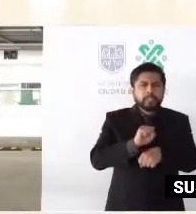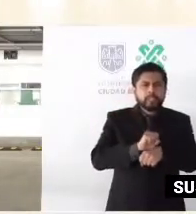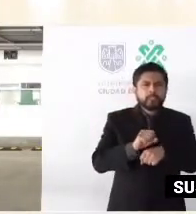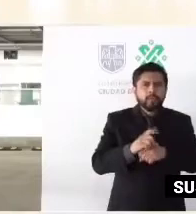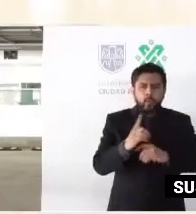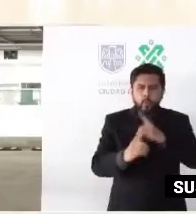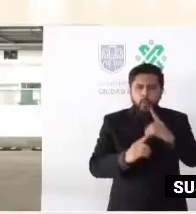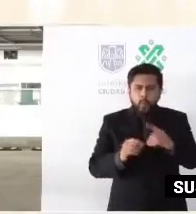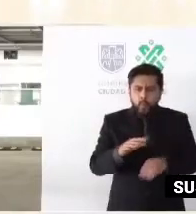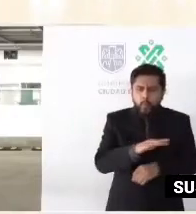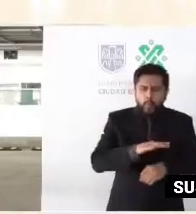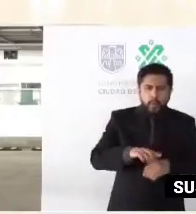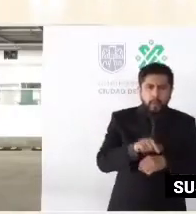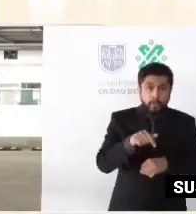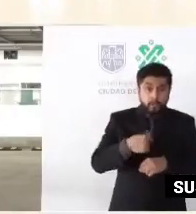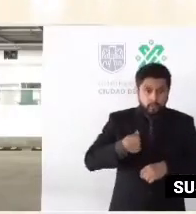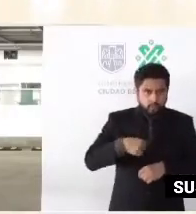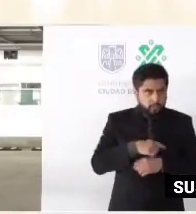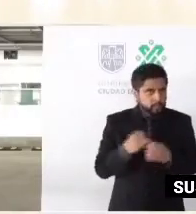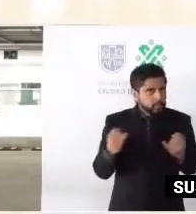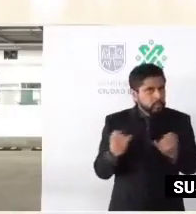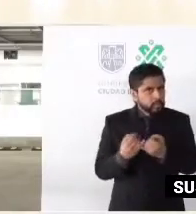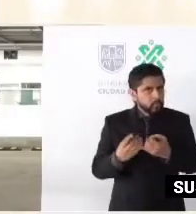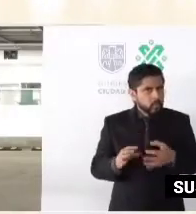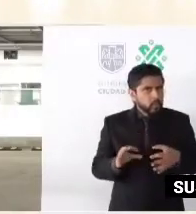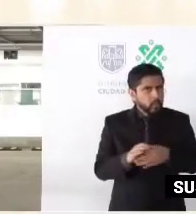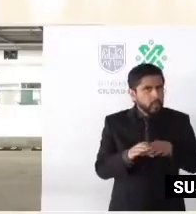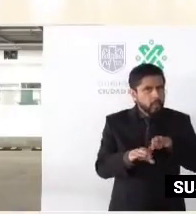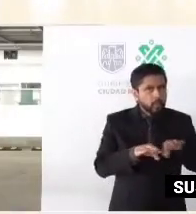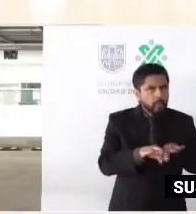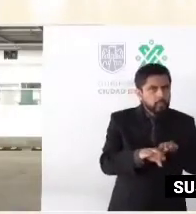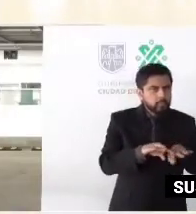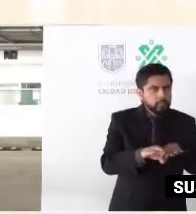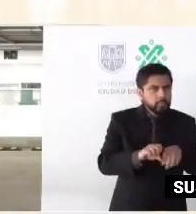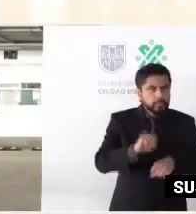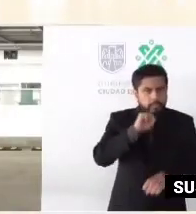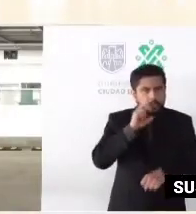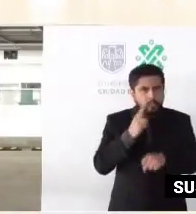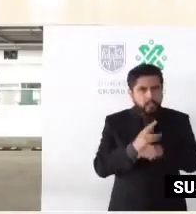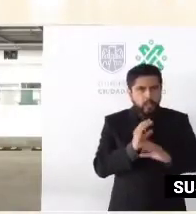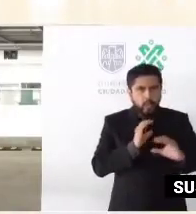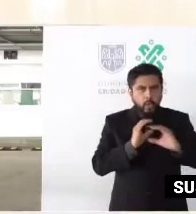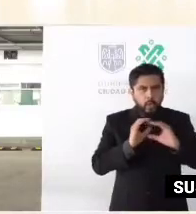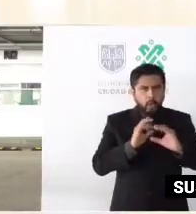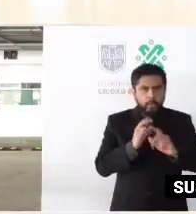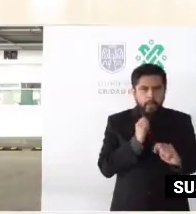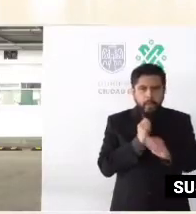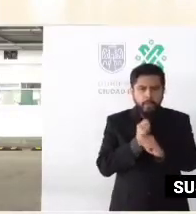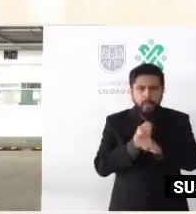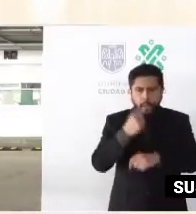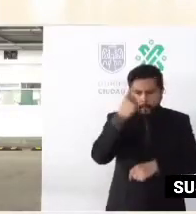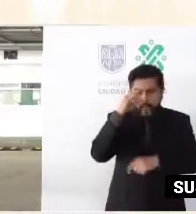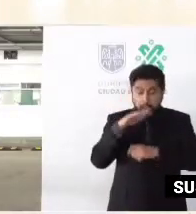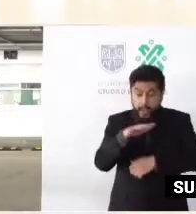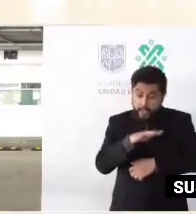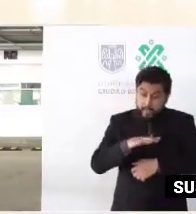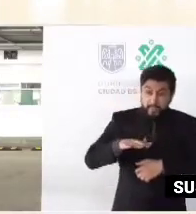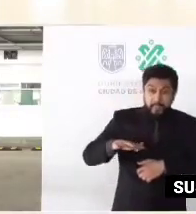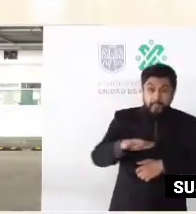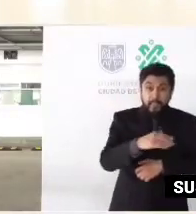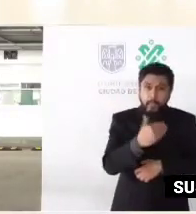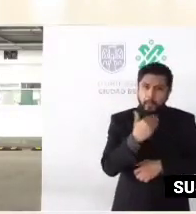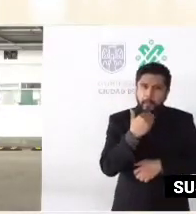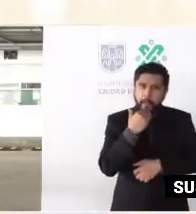deportivo, que además estamos trabajando con la Secretaría de Comunicaciones y Transportes para que toda esta zona pueda tener